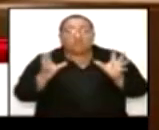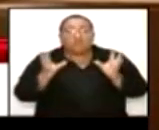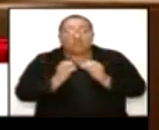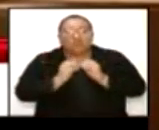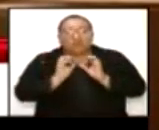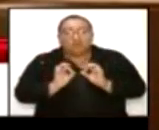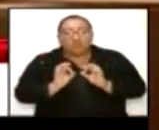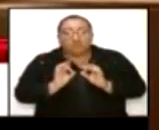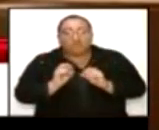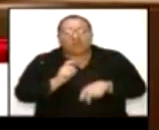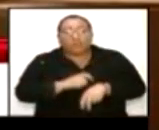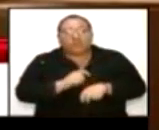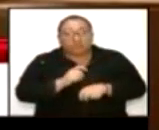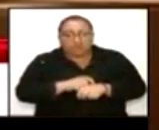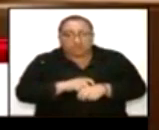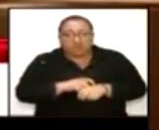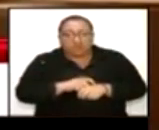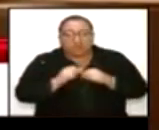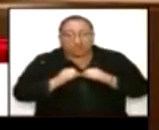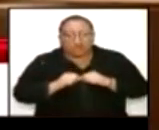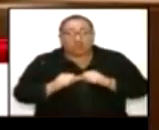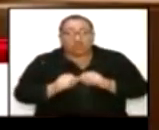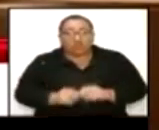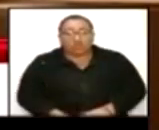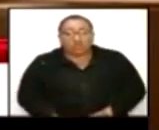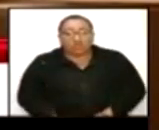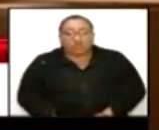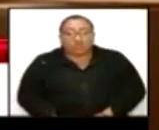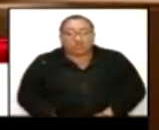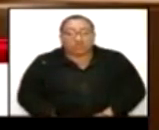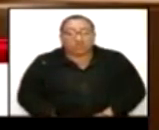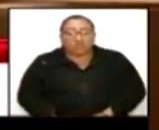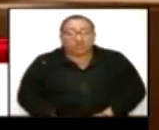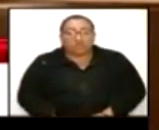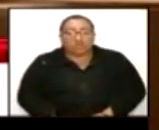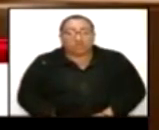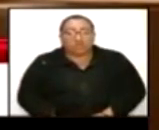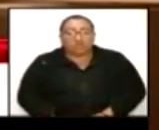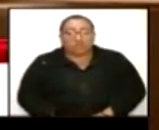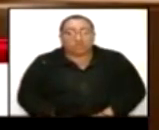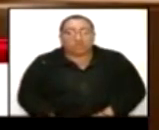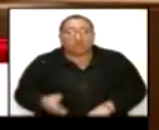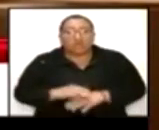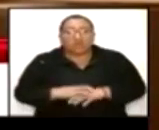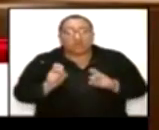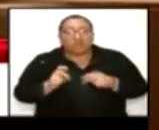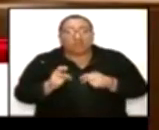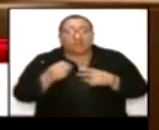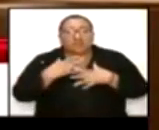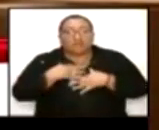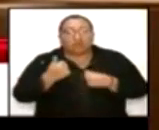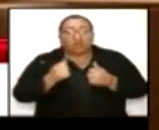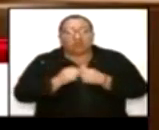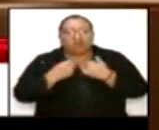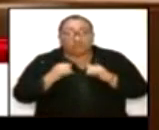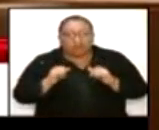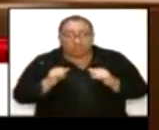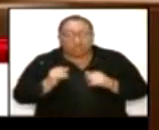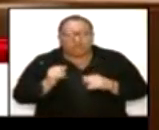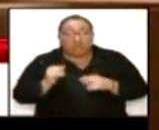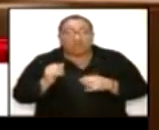completa, oportuna y continuada sobre su condición de salud, incluyendo el diagnóstico,